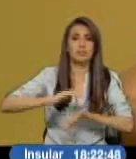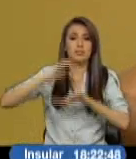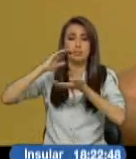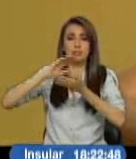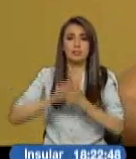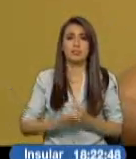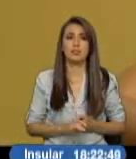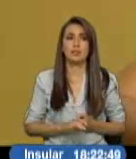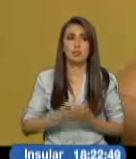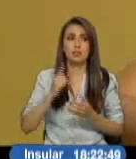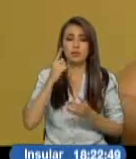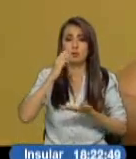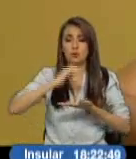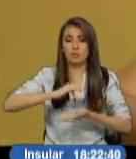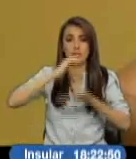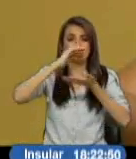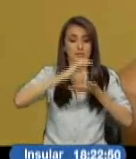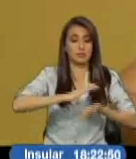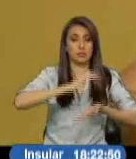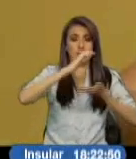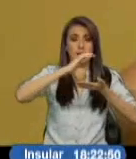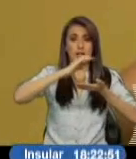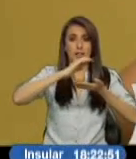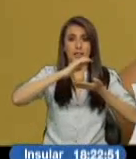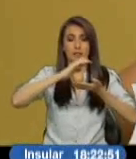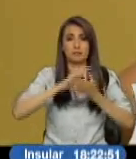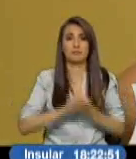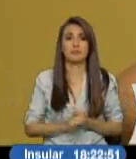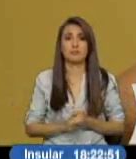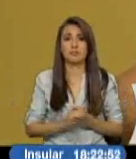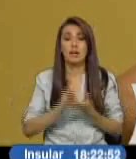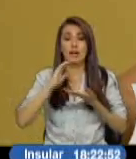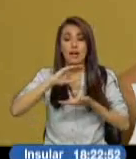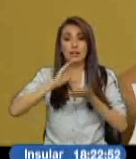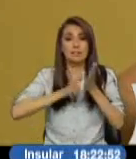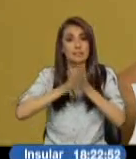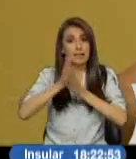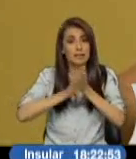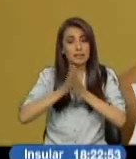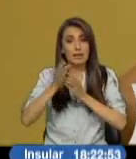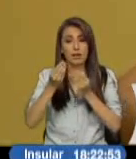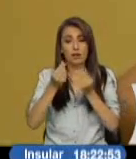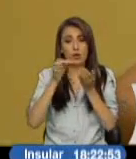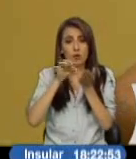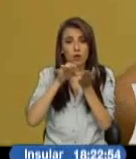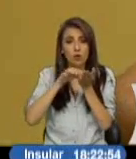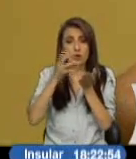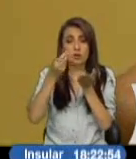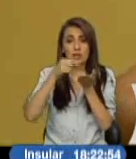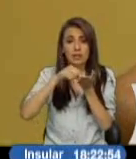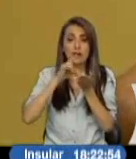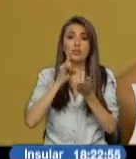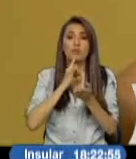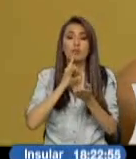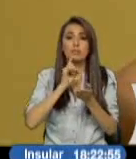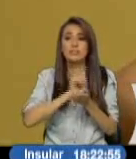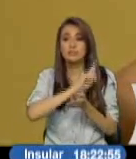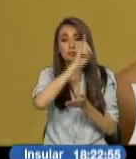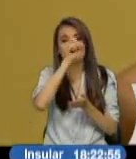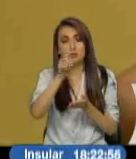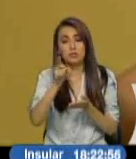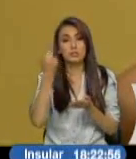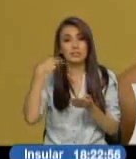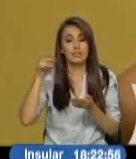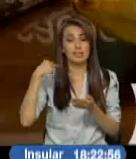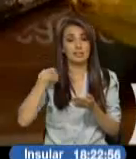vendió 1,5 toneladas de cacao en grano para los Estados Unidos, donde él tiene su